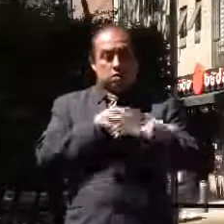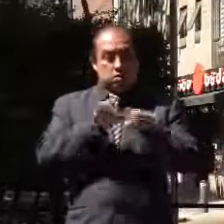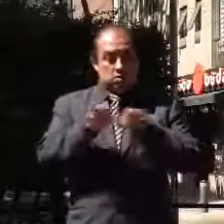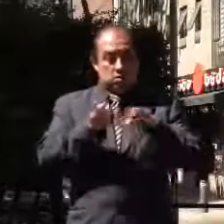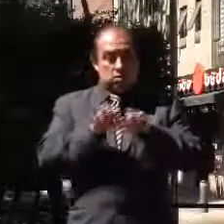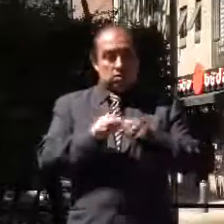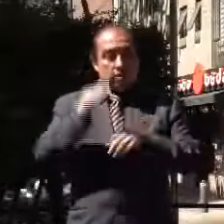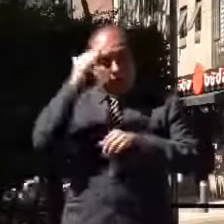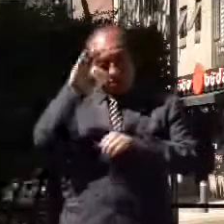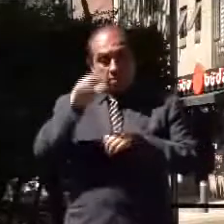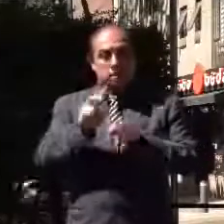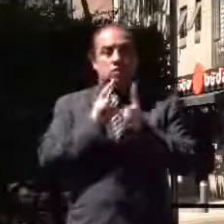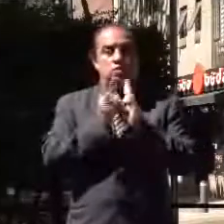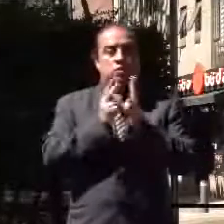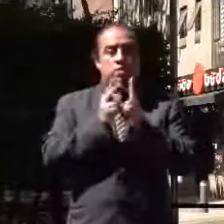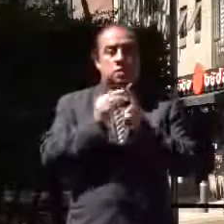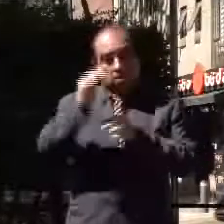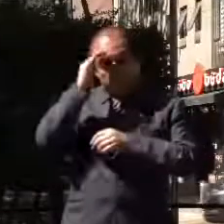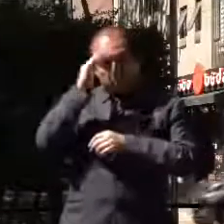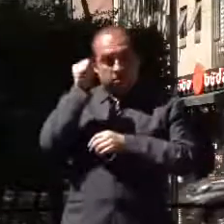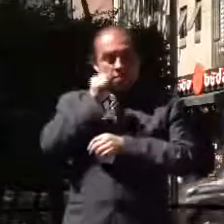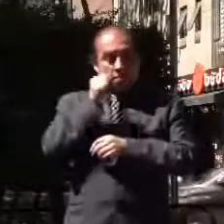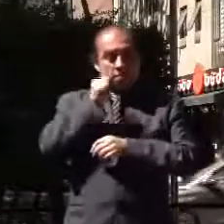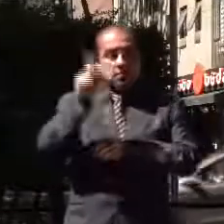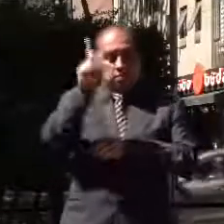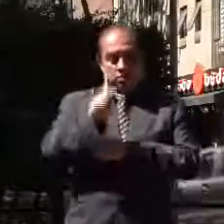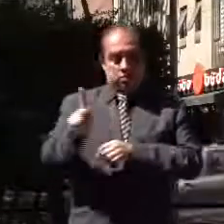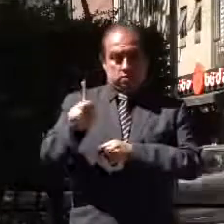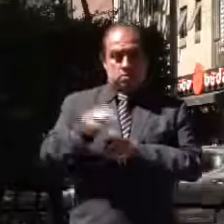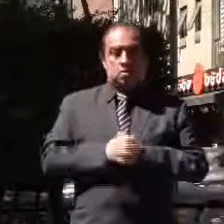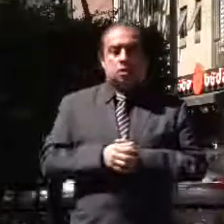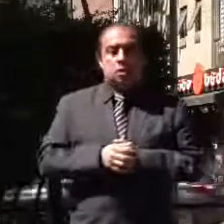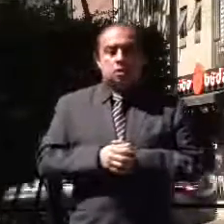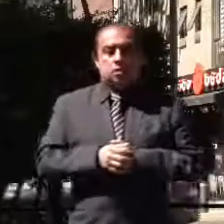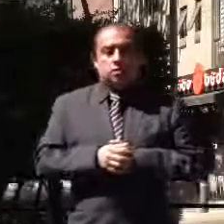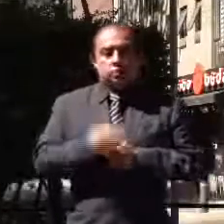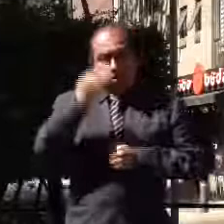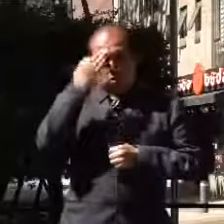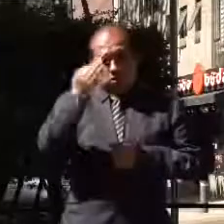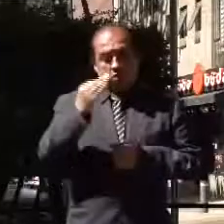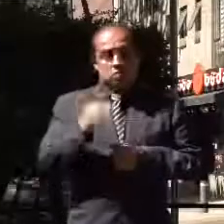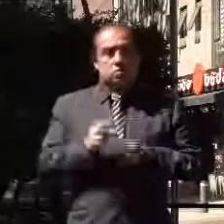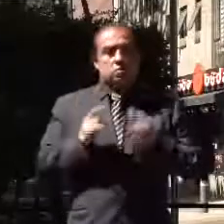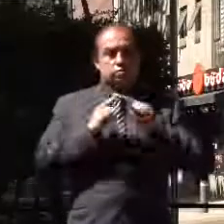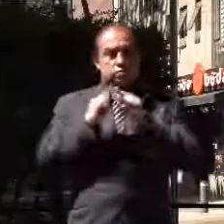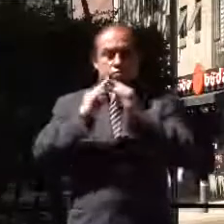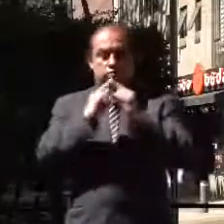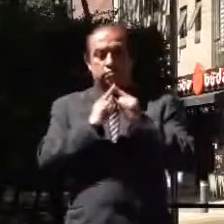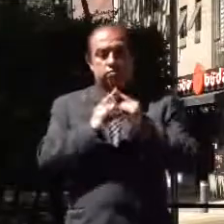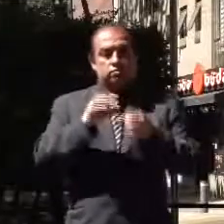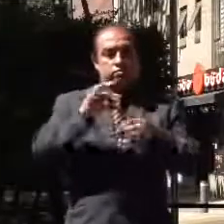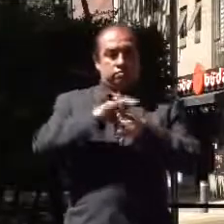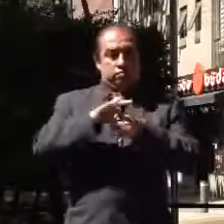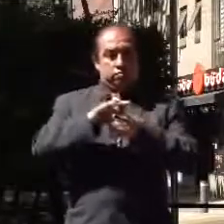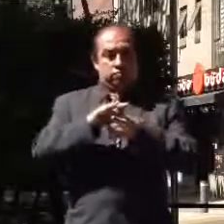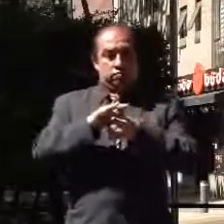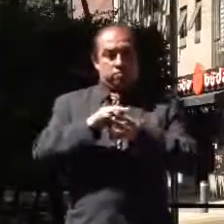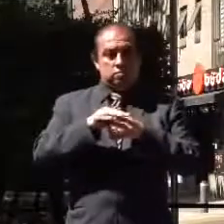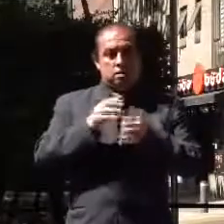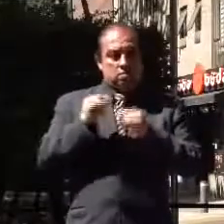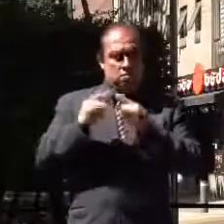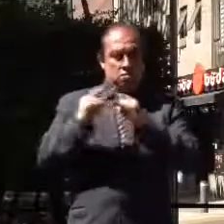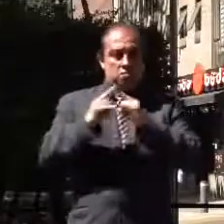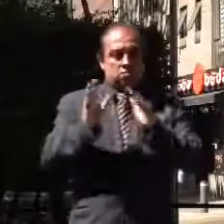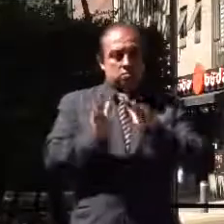sepan los vecinos que pensamos siempre en la población. Ya los tiempos de las campañas son los tiempos de las campañas, pero cuando uno llega al